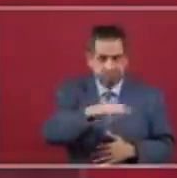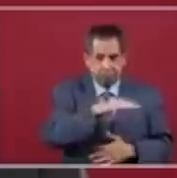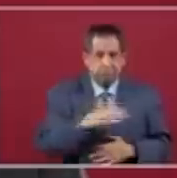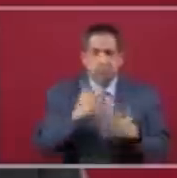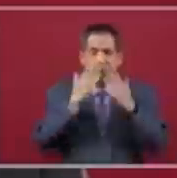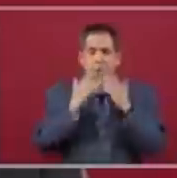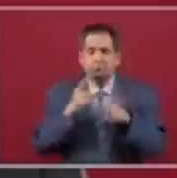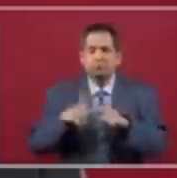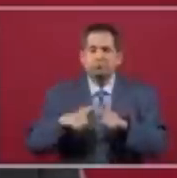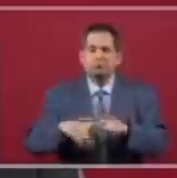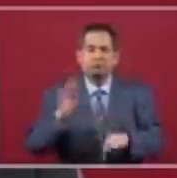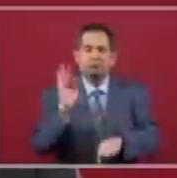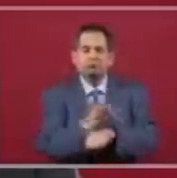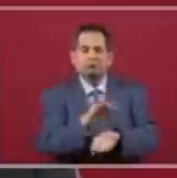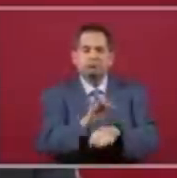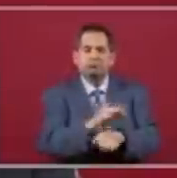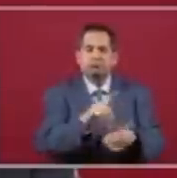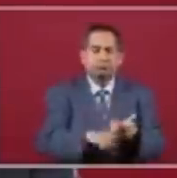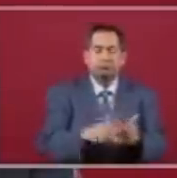protección,